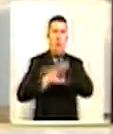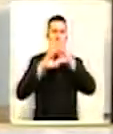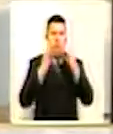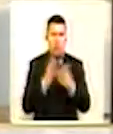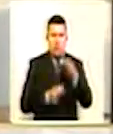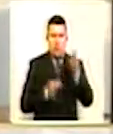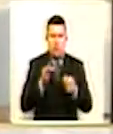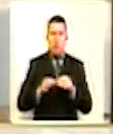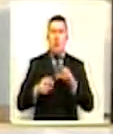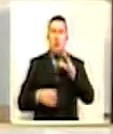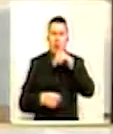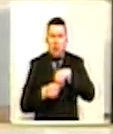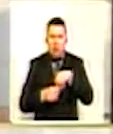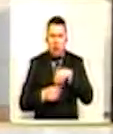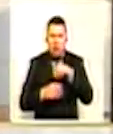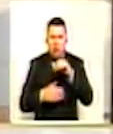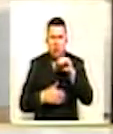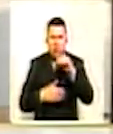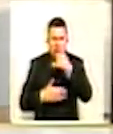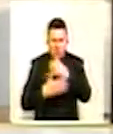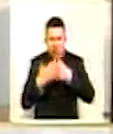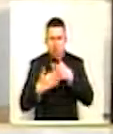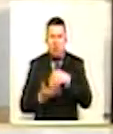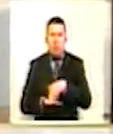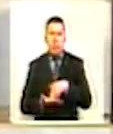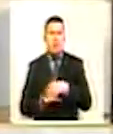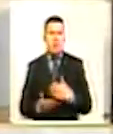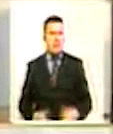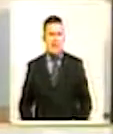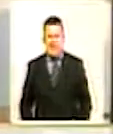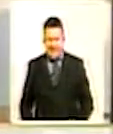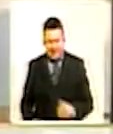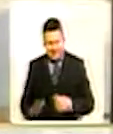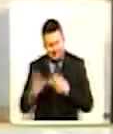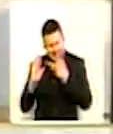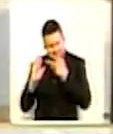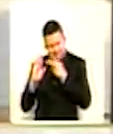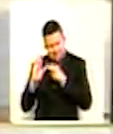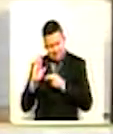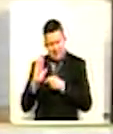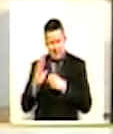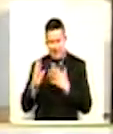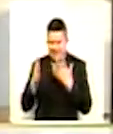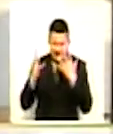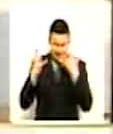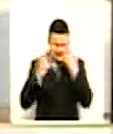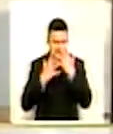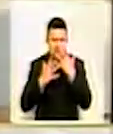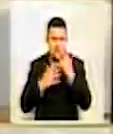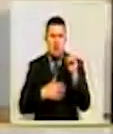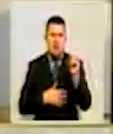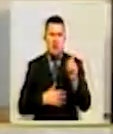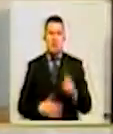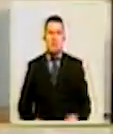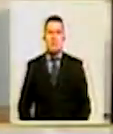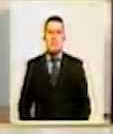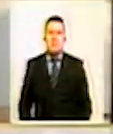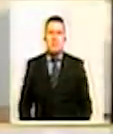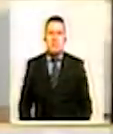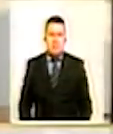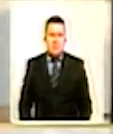eso tienen que enderezarse todos los esfuerzos de esa reforma a la justicia que ha sido tan frustrada en los últimos